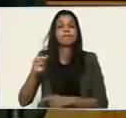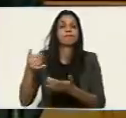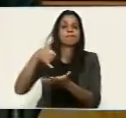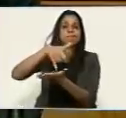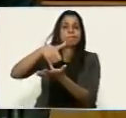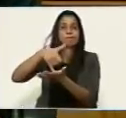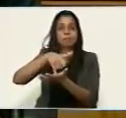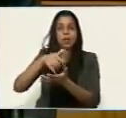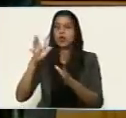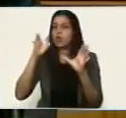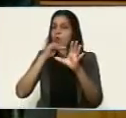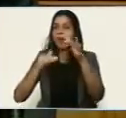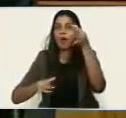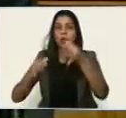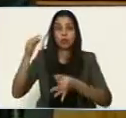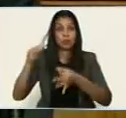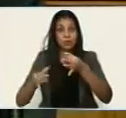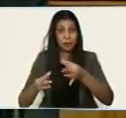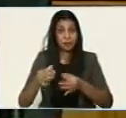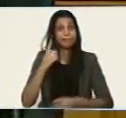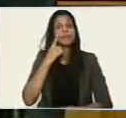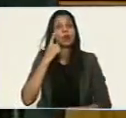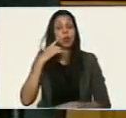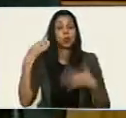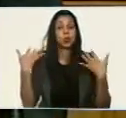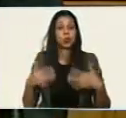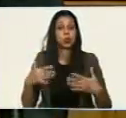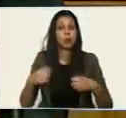la impunidad. Y mire que hace daño.